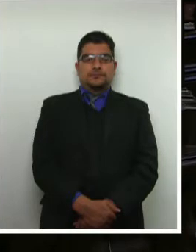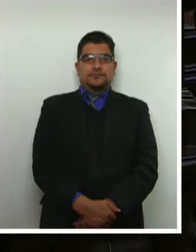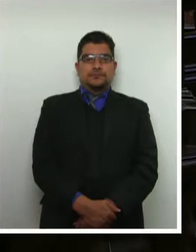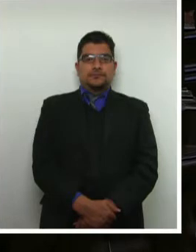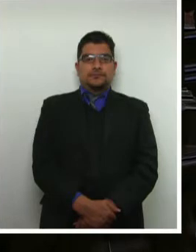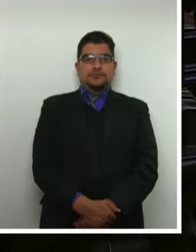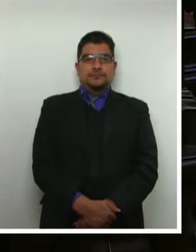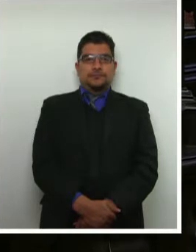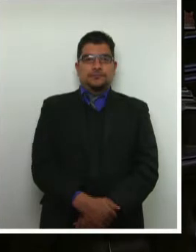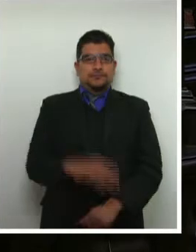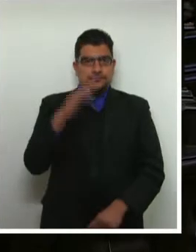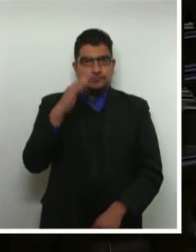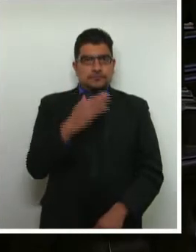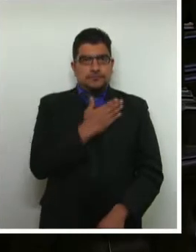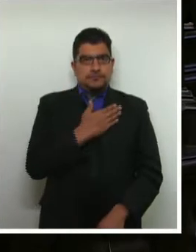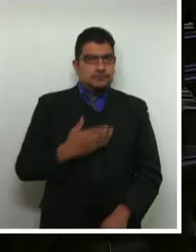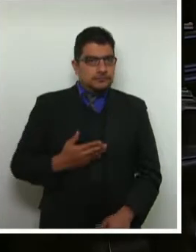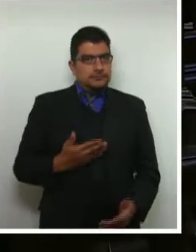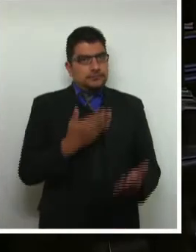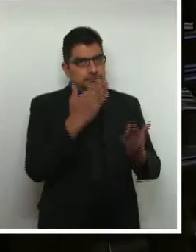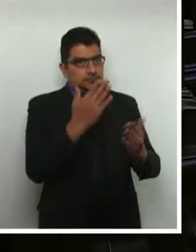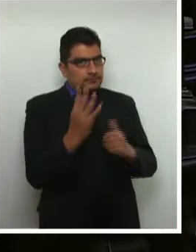Con su venia, diputado